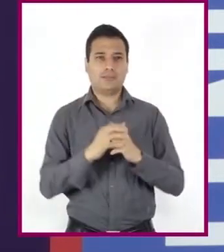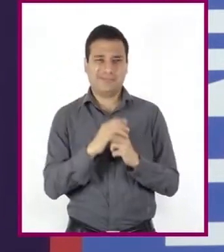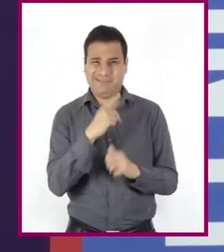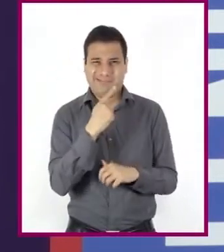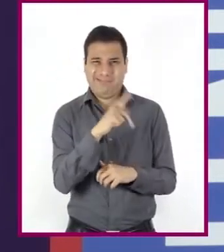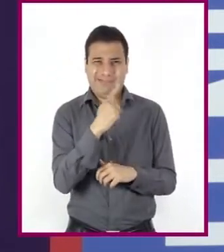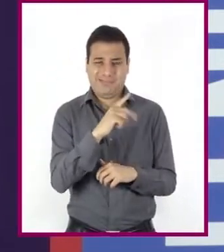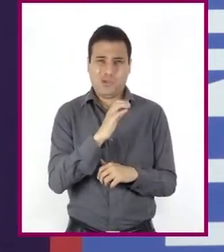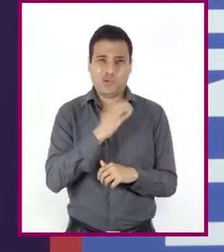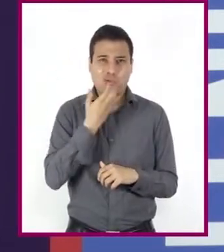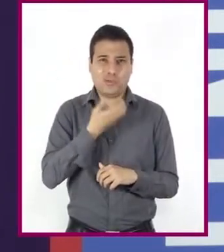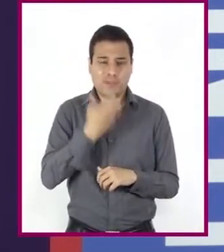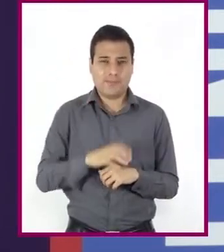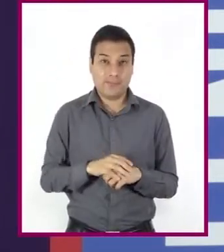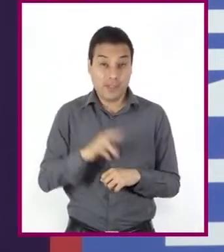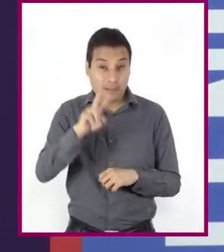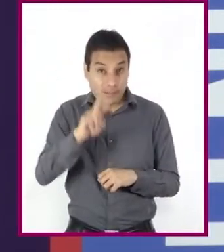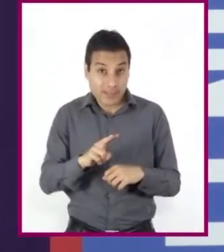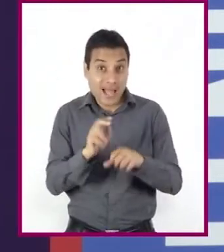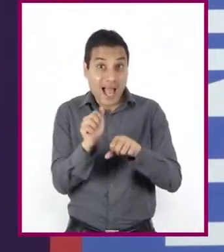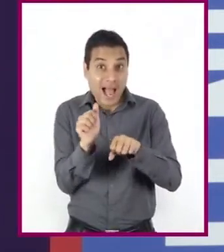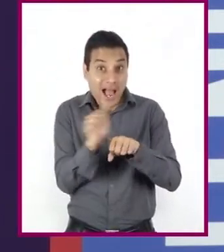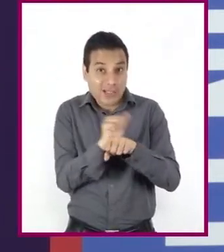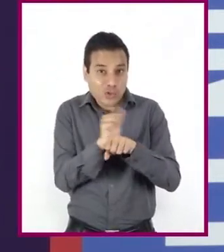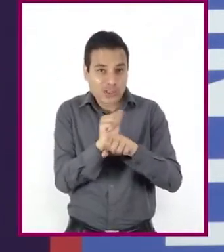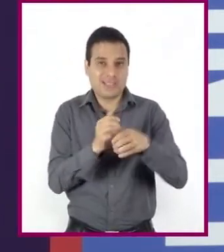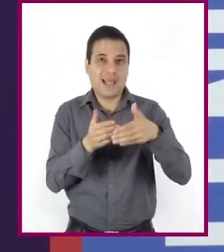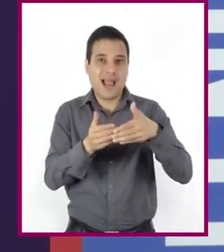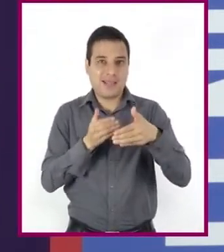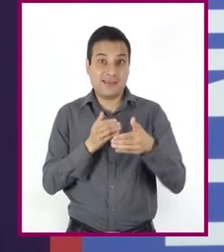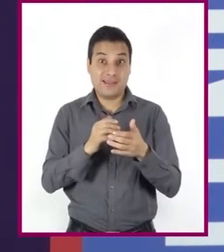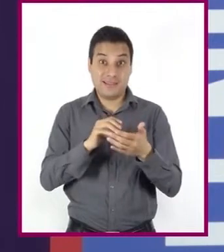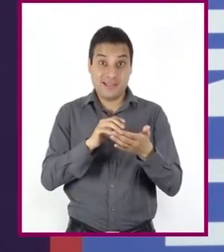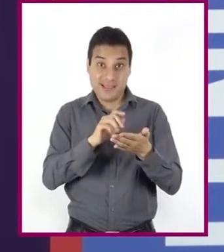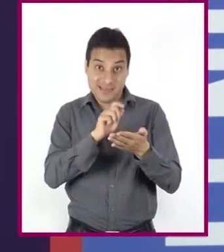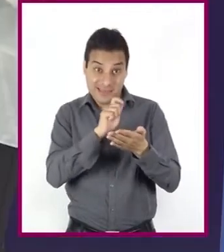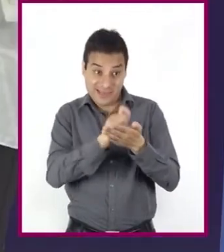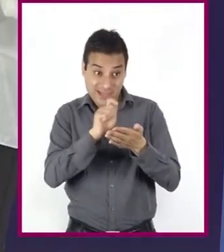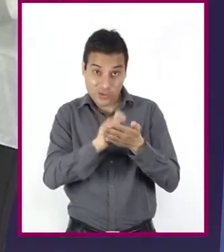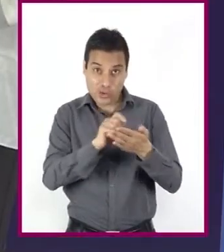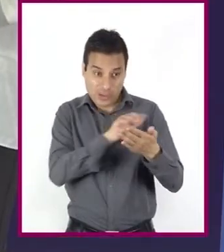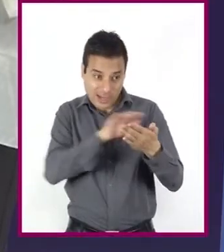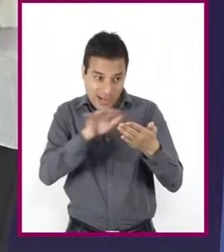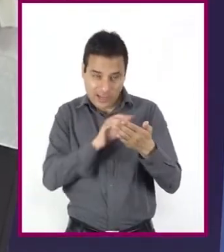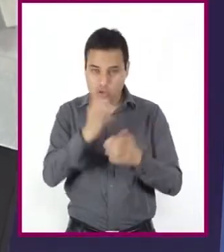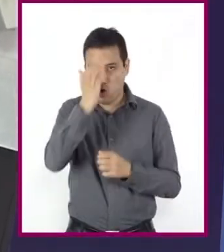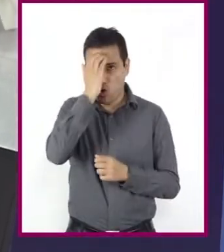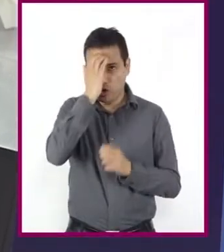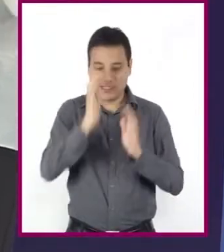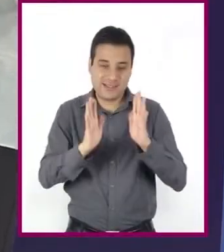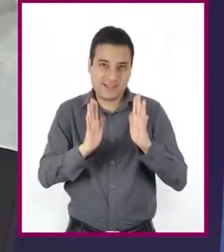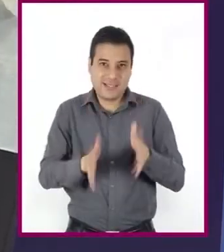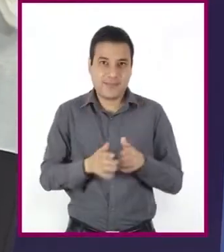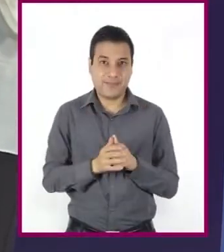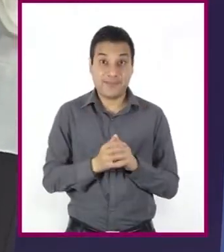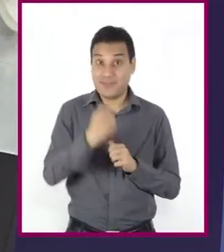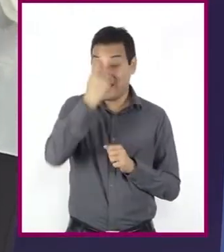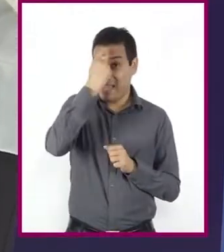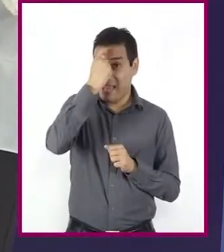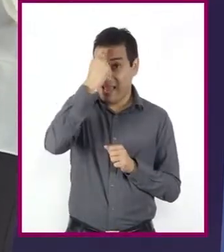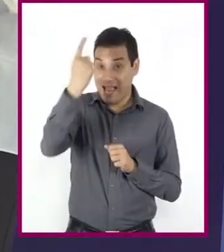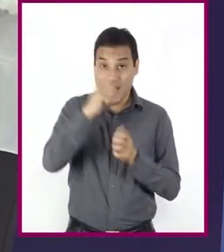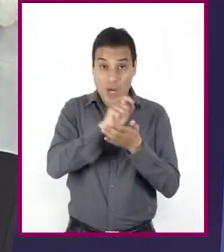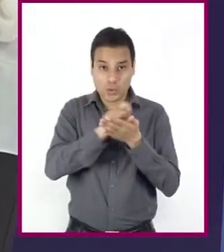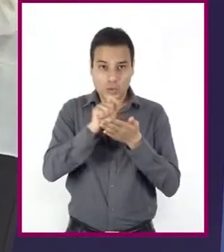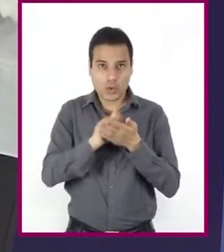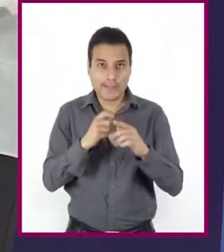interpretados por actores que previamente han estudiado el texto teatral. Los autores, en este caso, nosotros